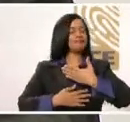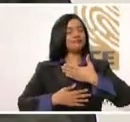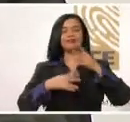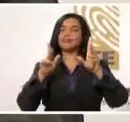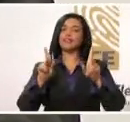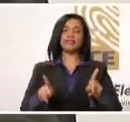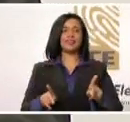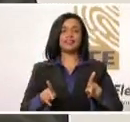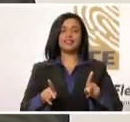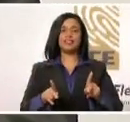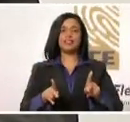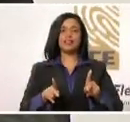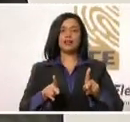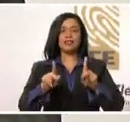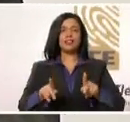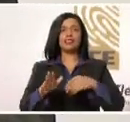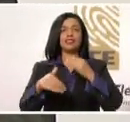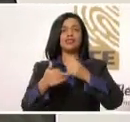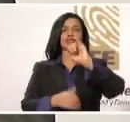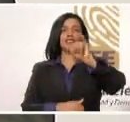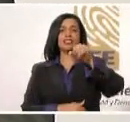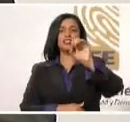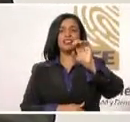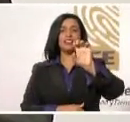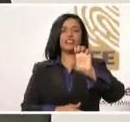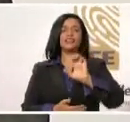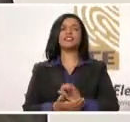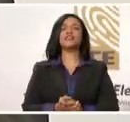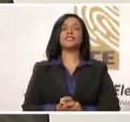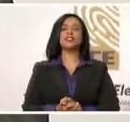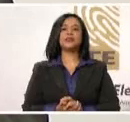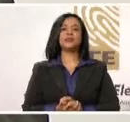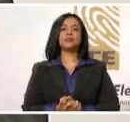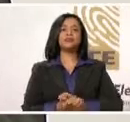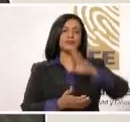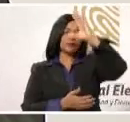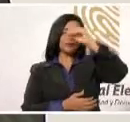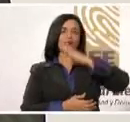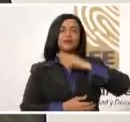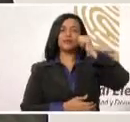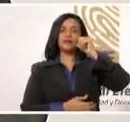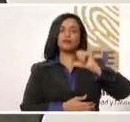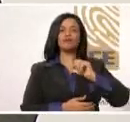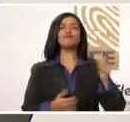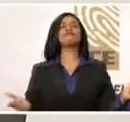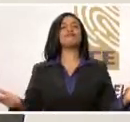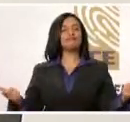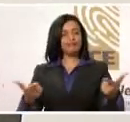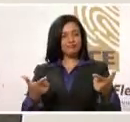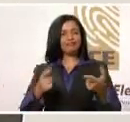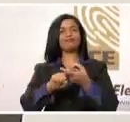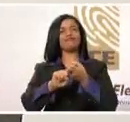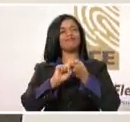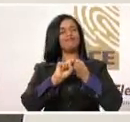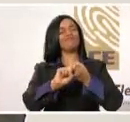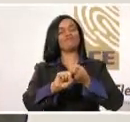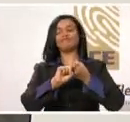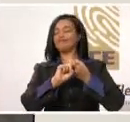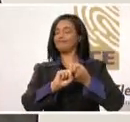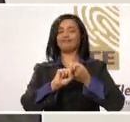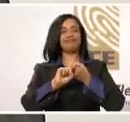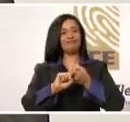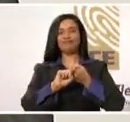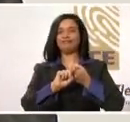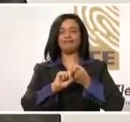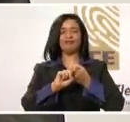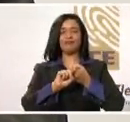funcionarios de la Junta Central Electoral, señoras y señores, amigos todos,